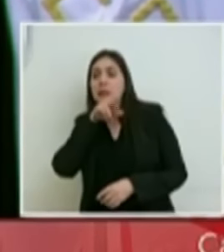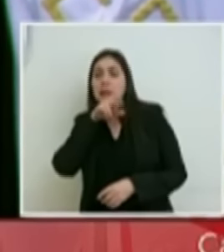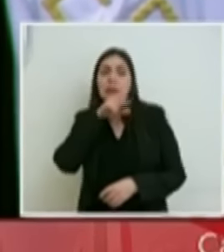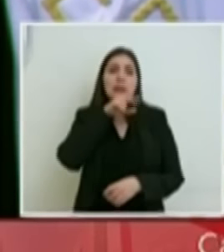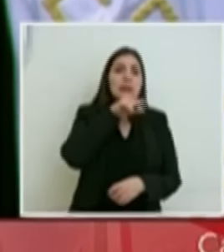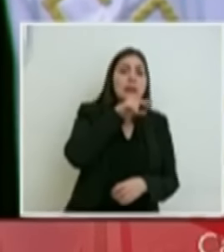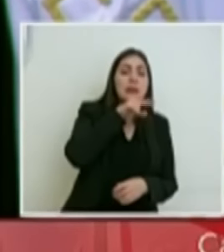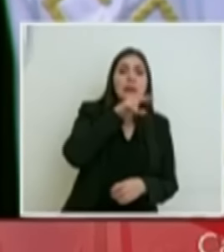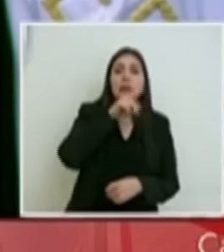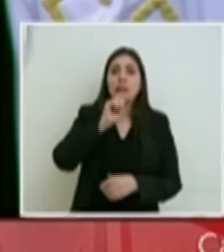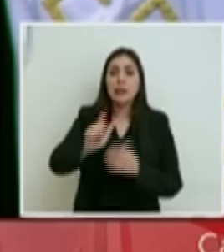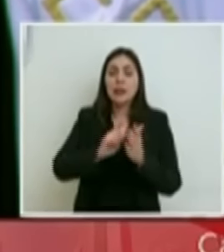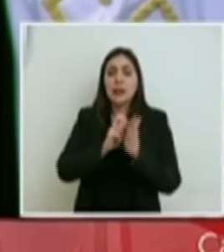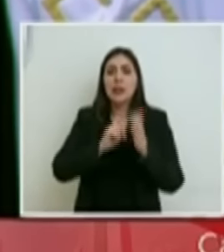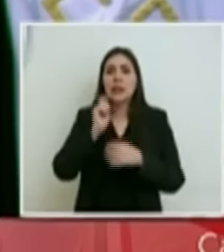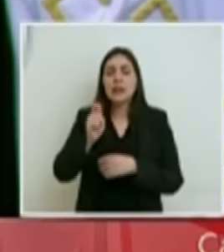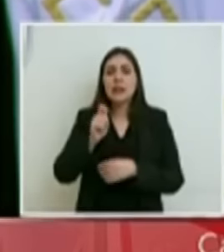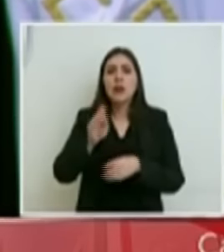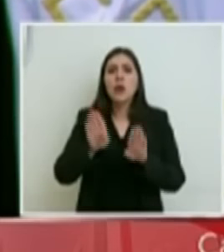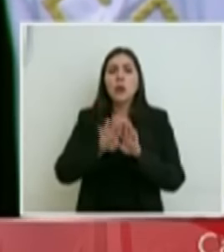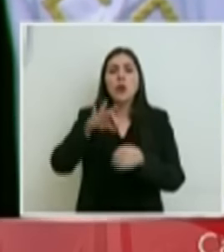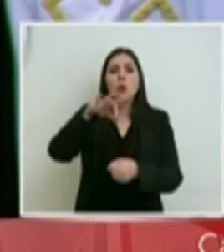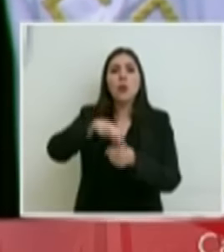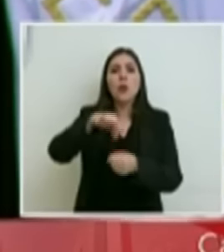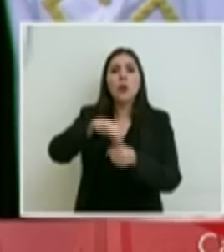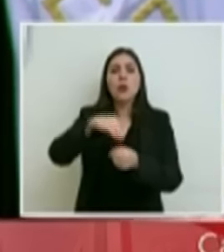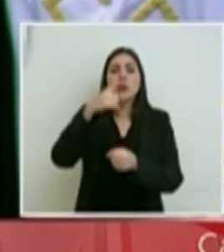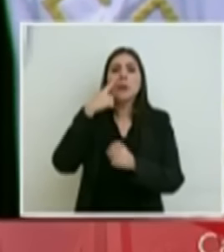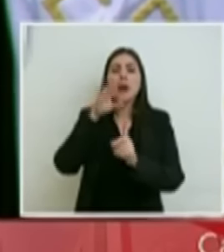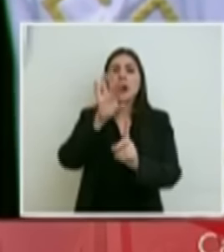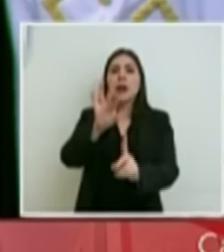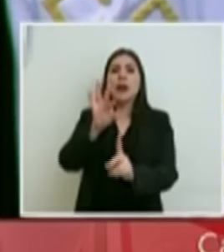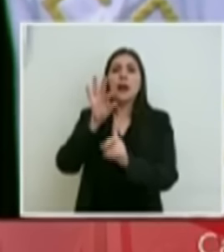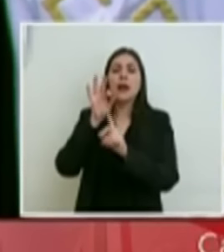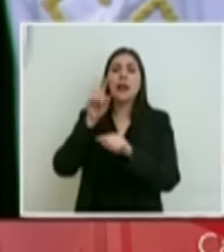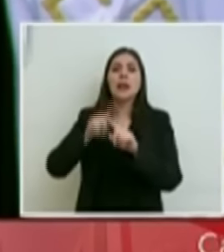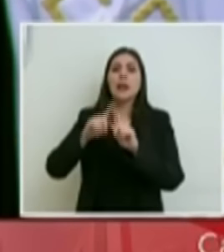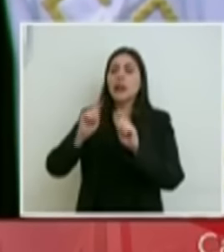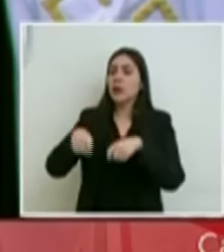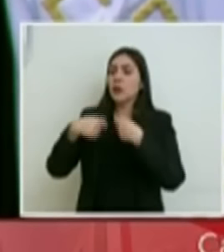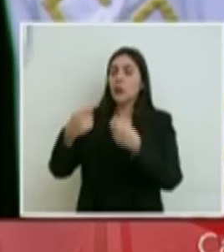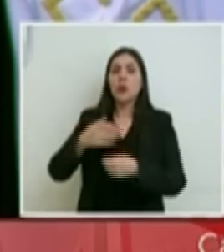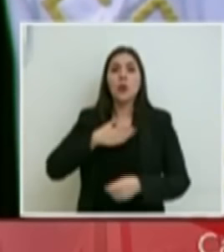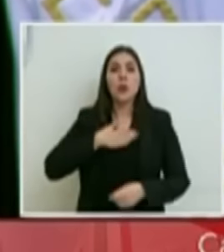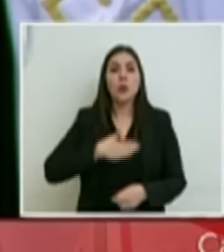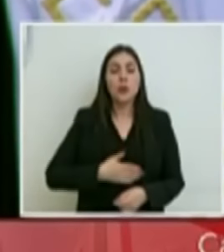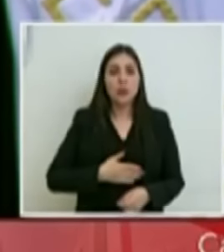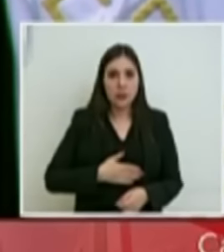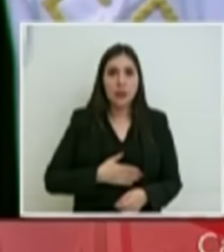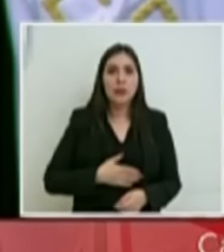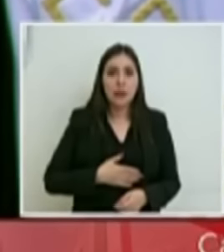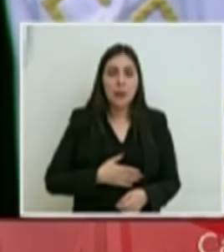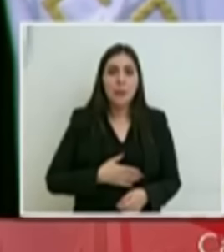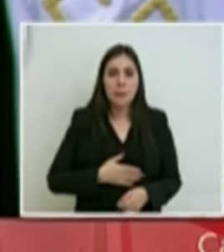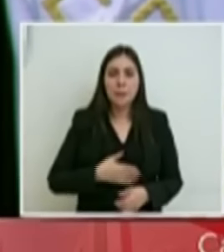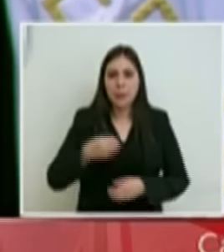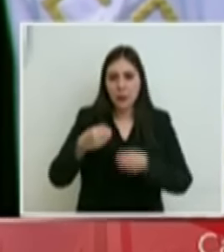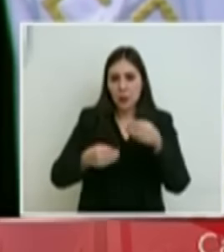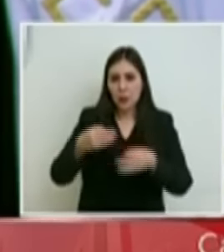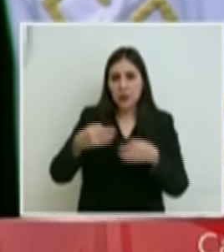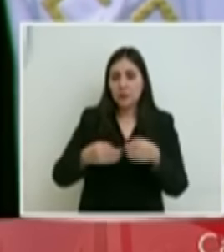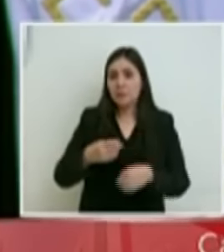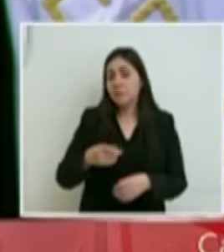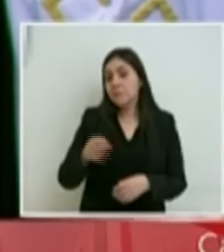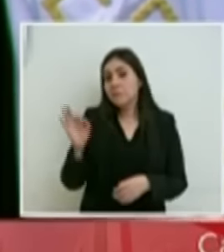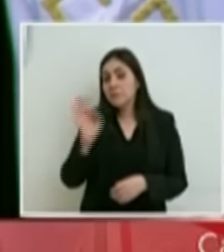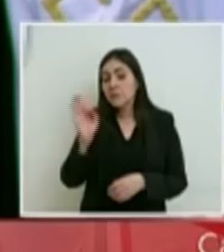el voto popular para elegir a los impartidores de justicia. Se supone que por la fuerza de una organización